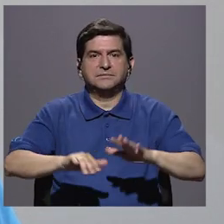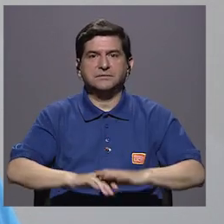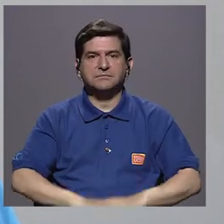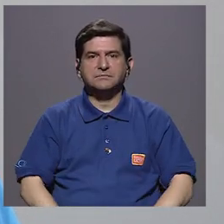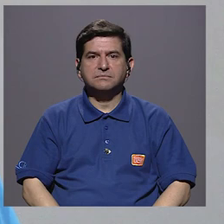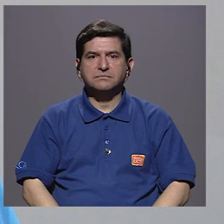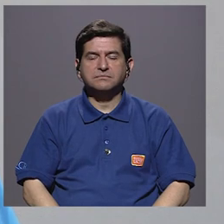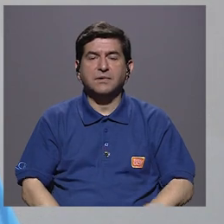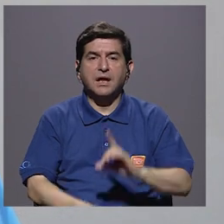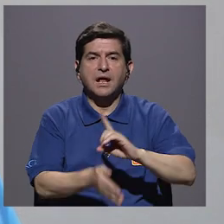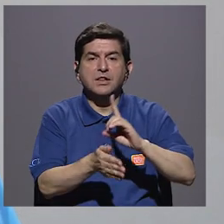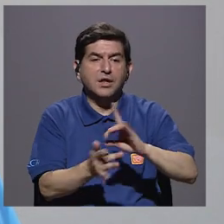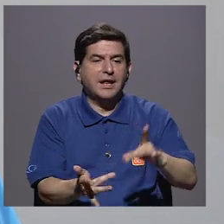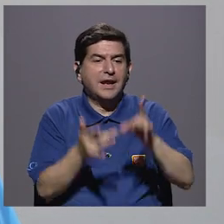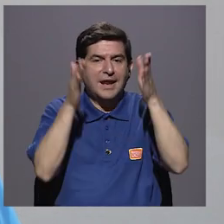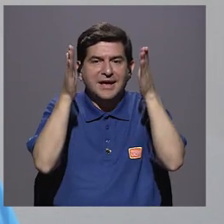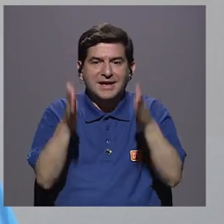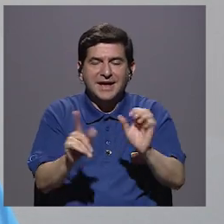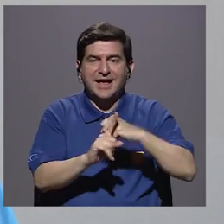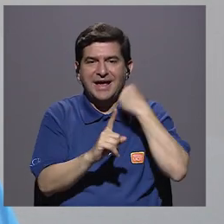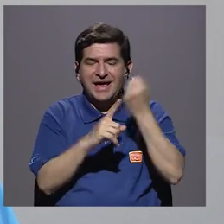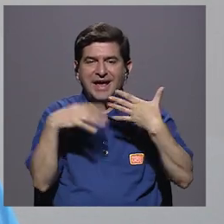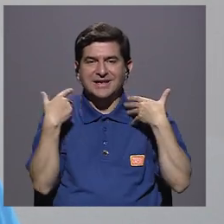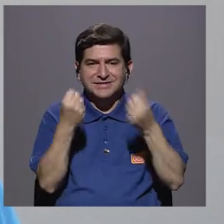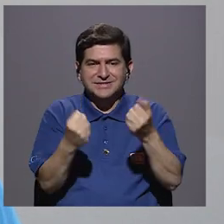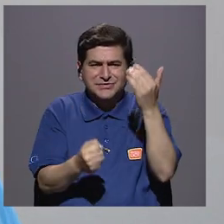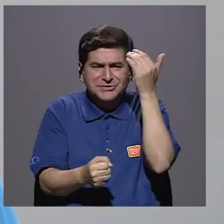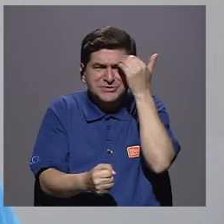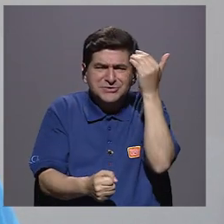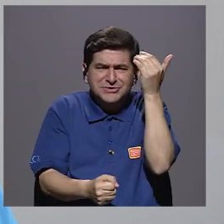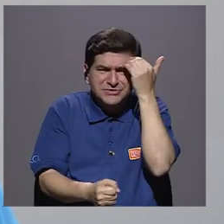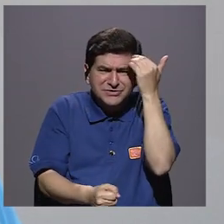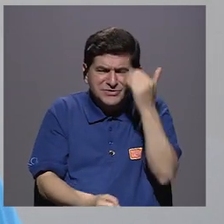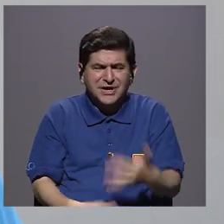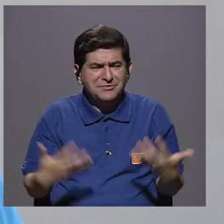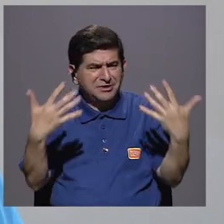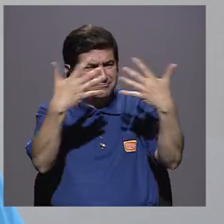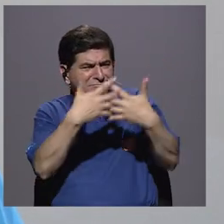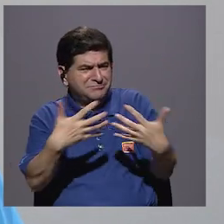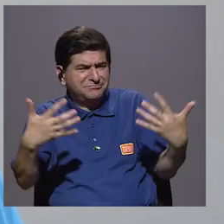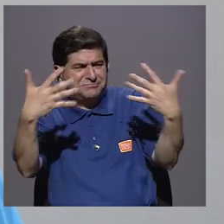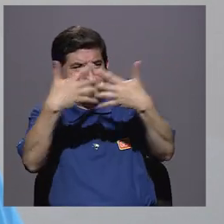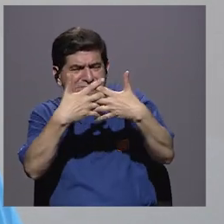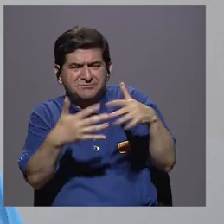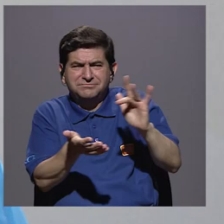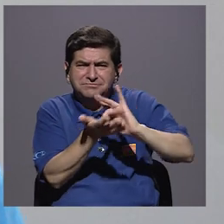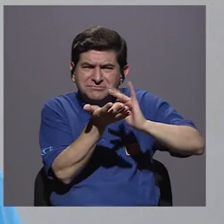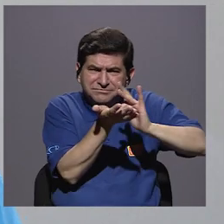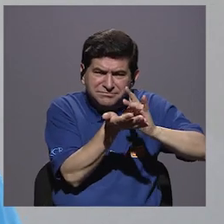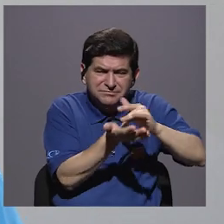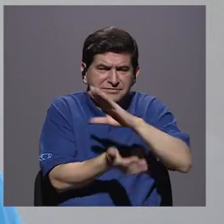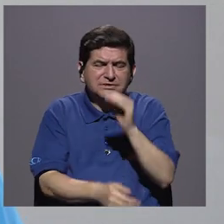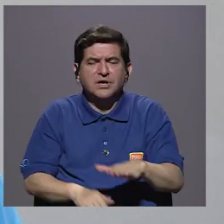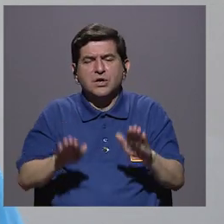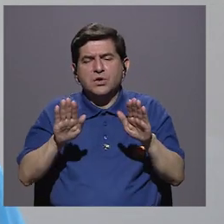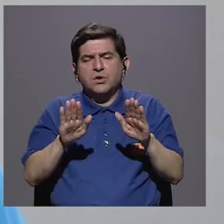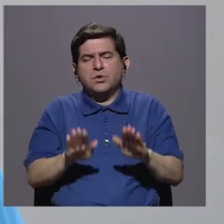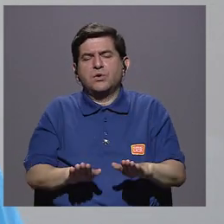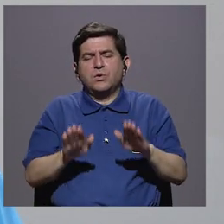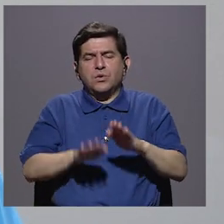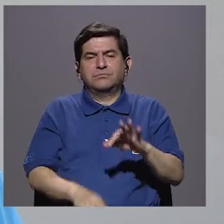reposo, porque el médico es el experto en el estado de salud y él sabe cuáles son las combinaciones de medicamentos y